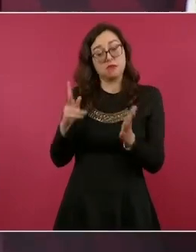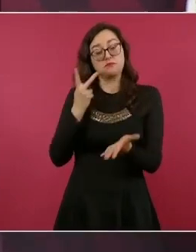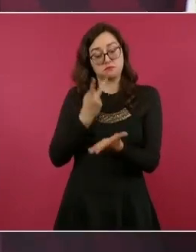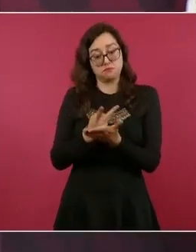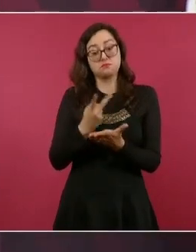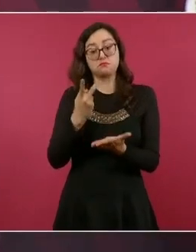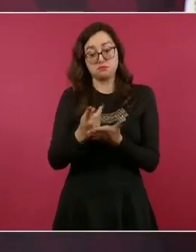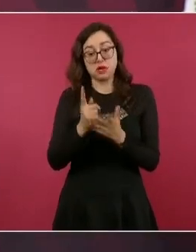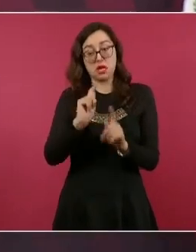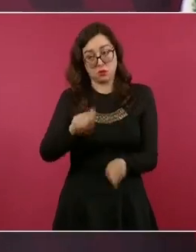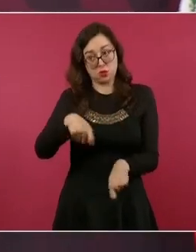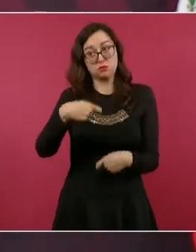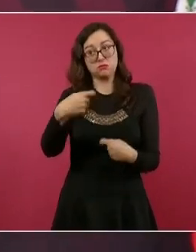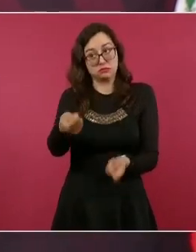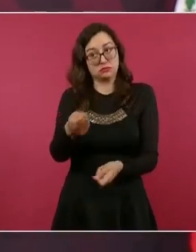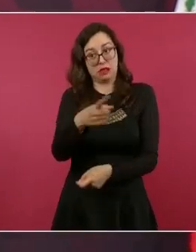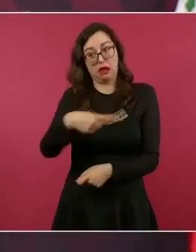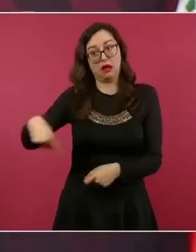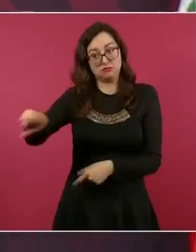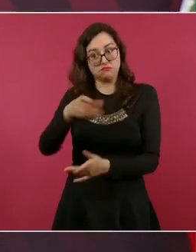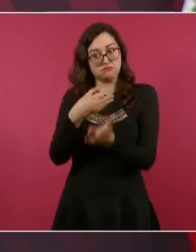a tomarse en cuenta.